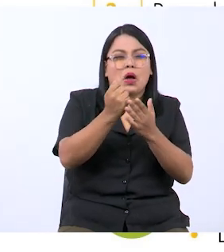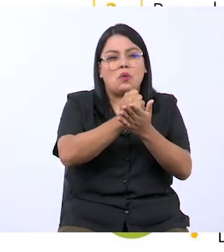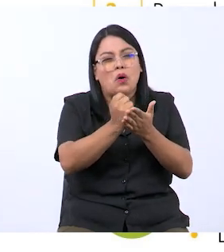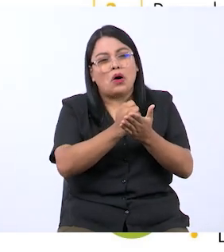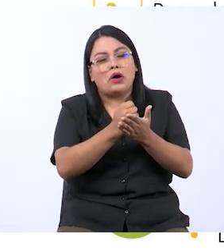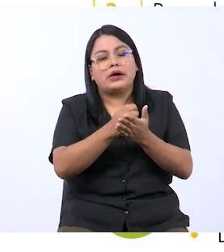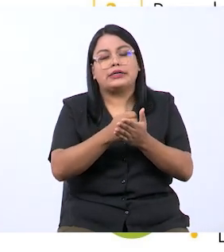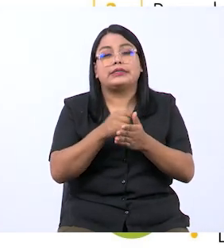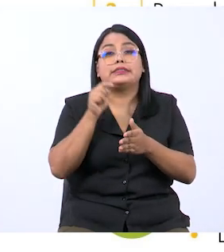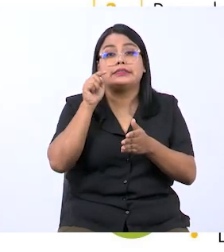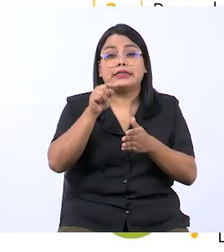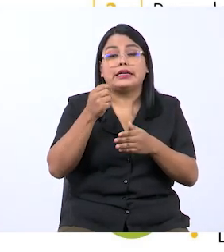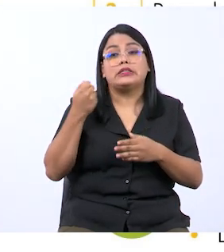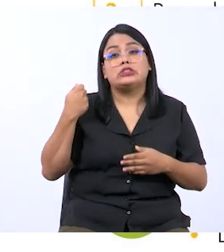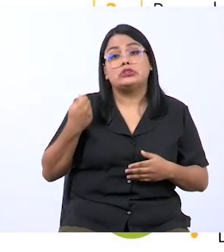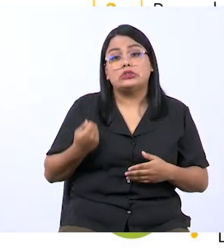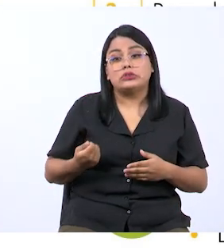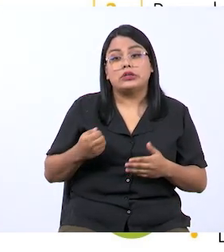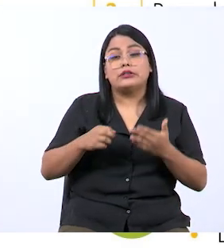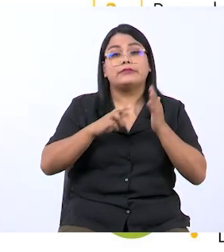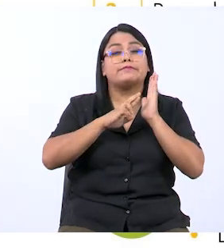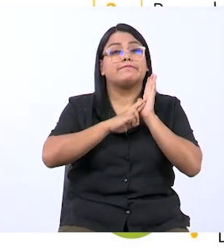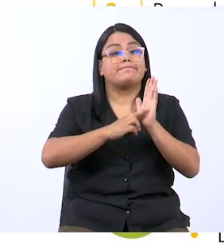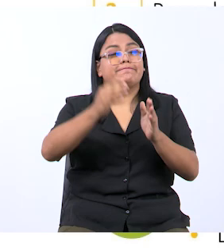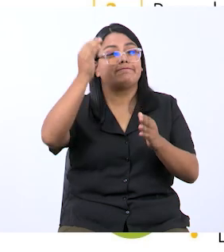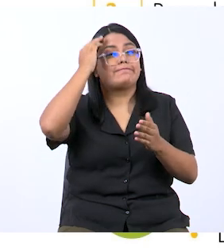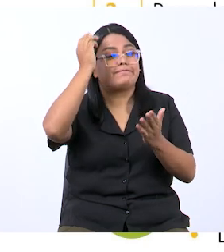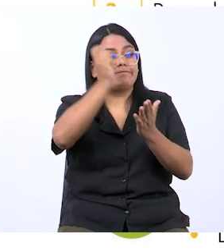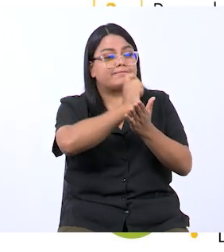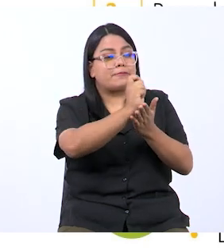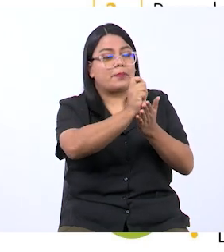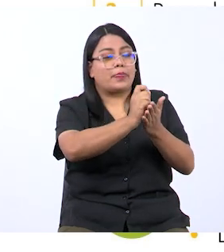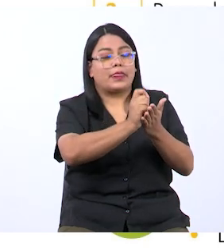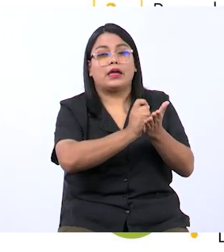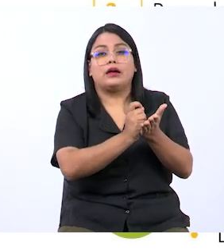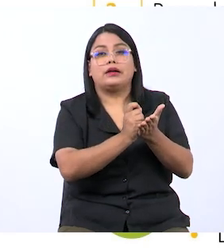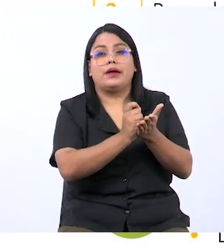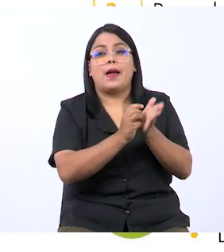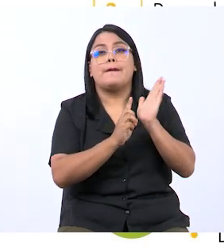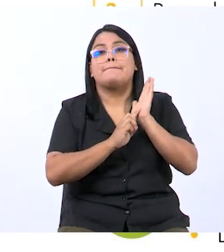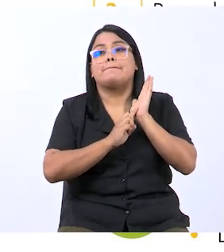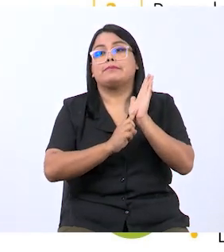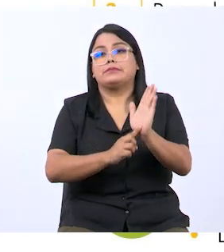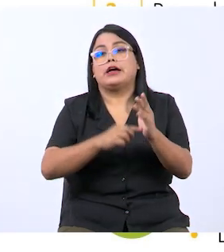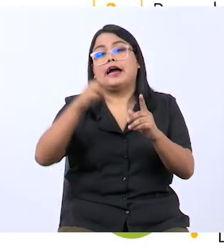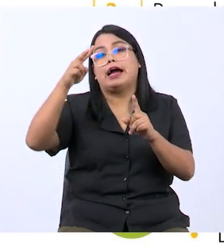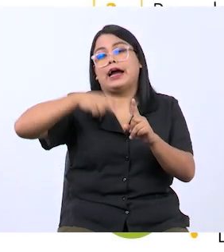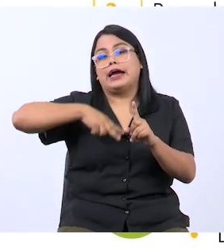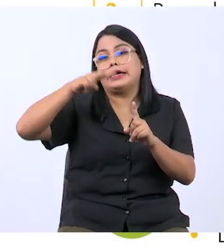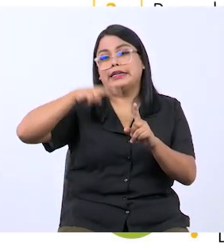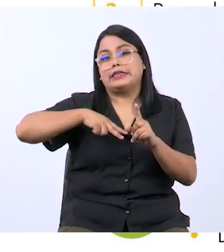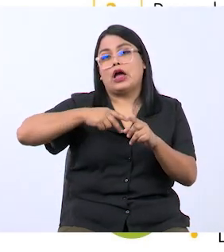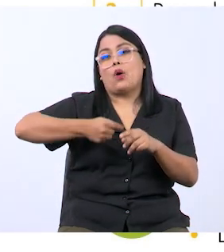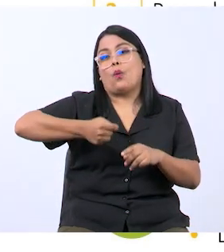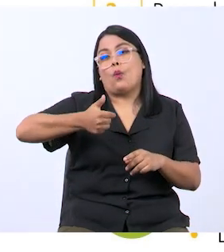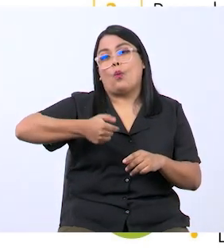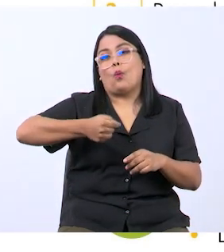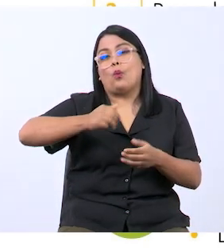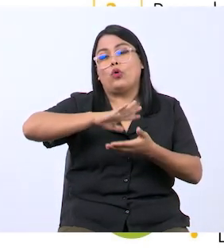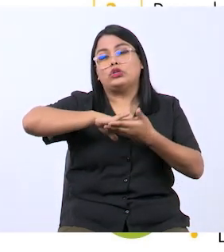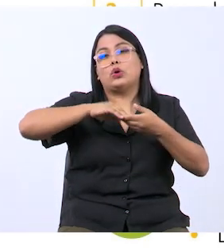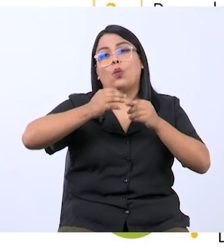En este momento, el estudiantado debe tener presente que el texto que escriba debe presentar las características del